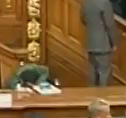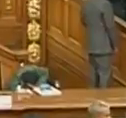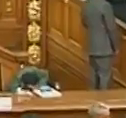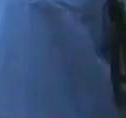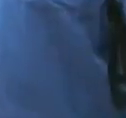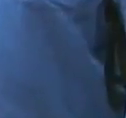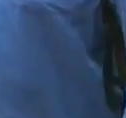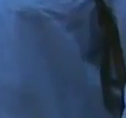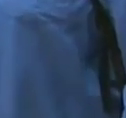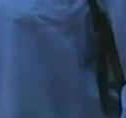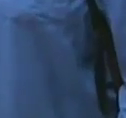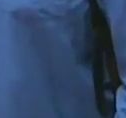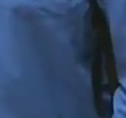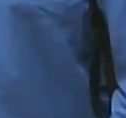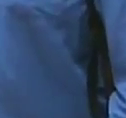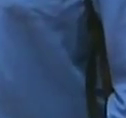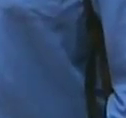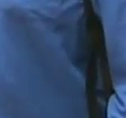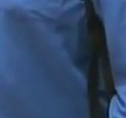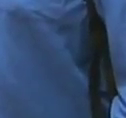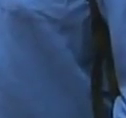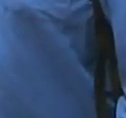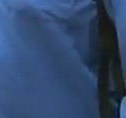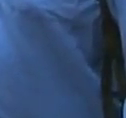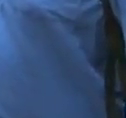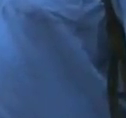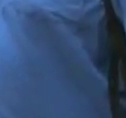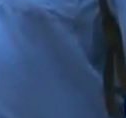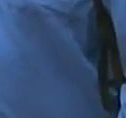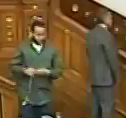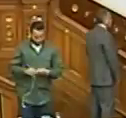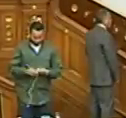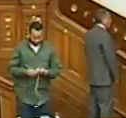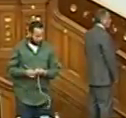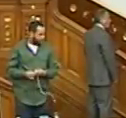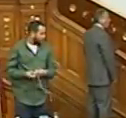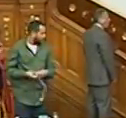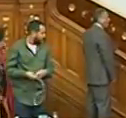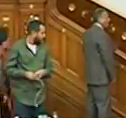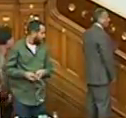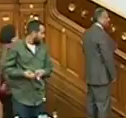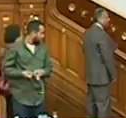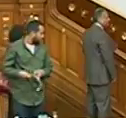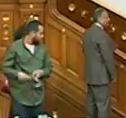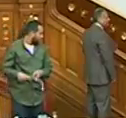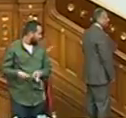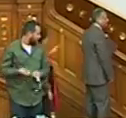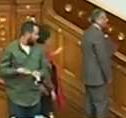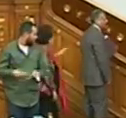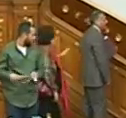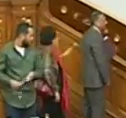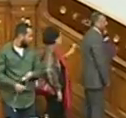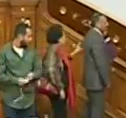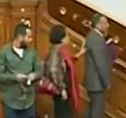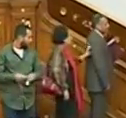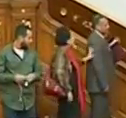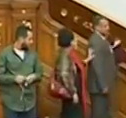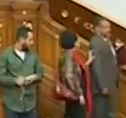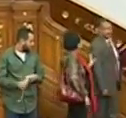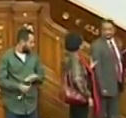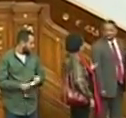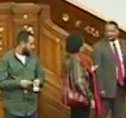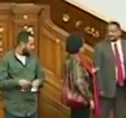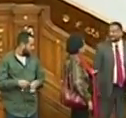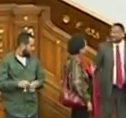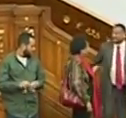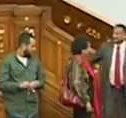indicó Eduardo Piñate en su intervención y reafirmó que la República Bolivariana de Venezuela goza de beneficios para